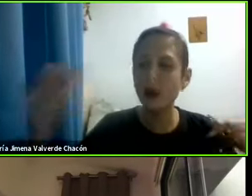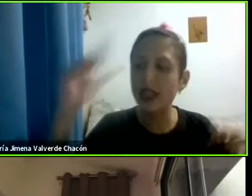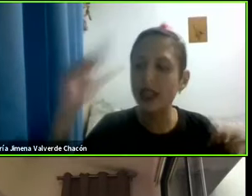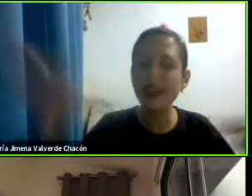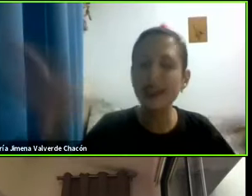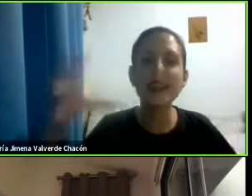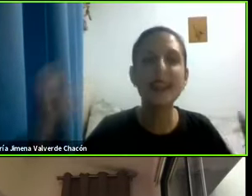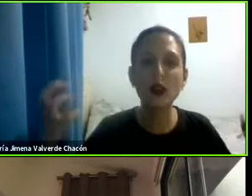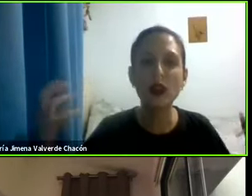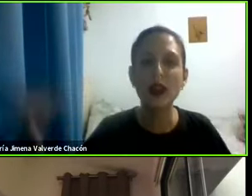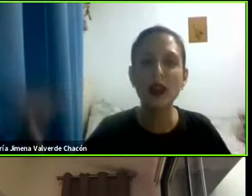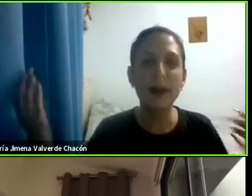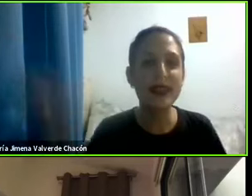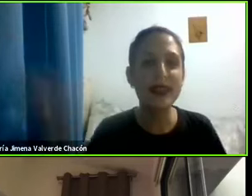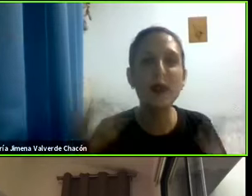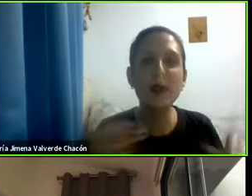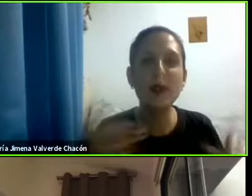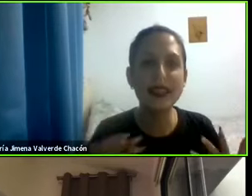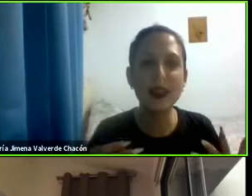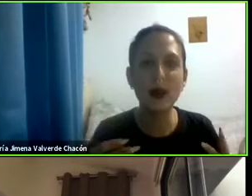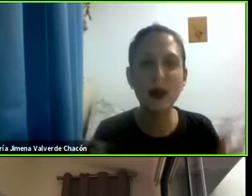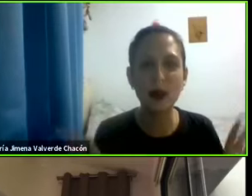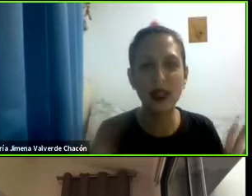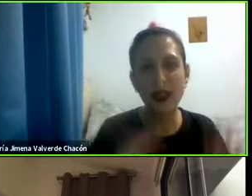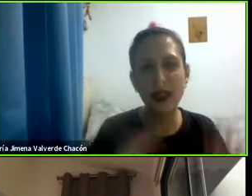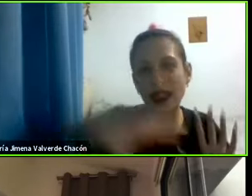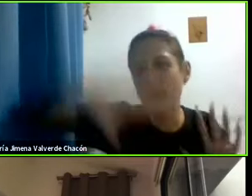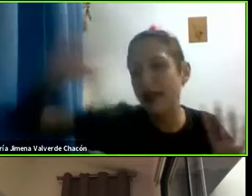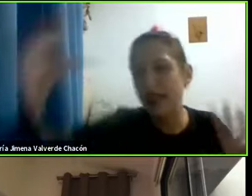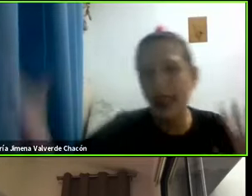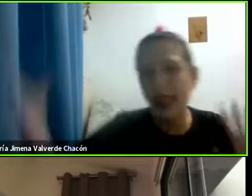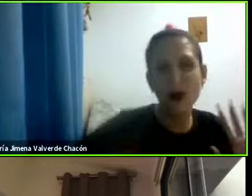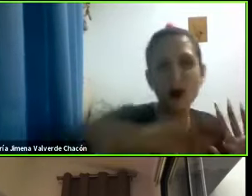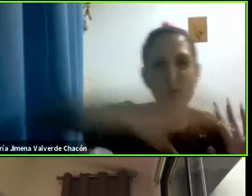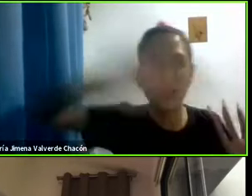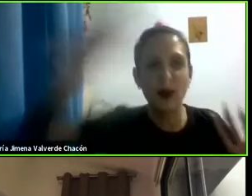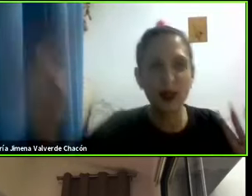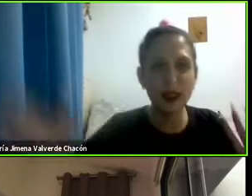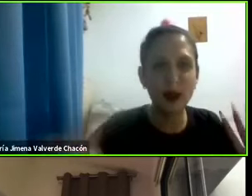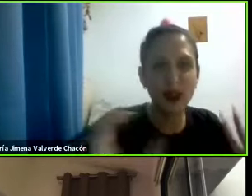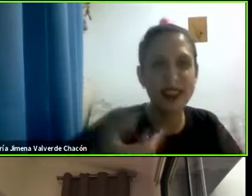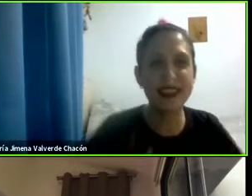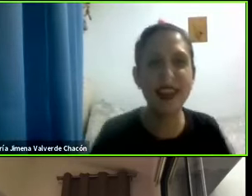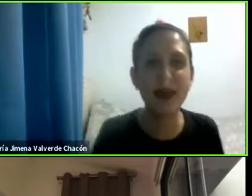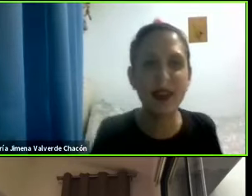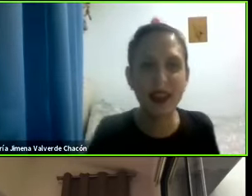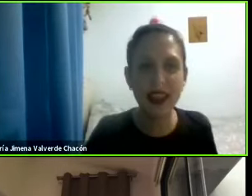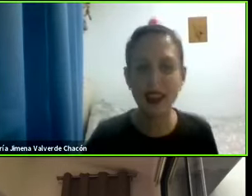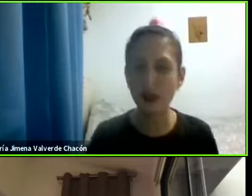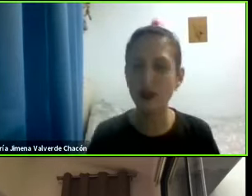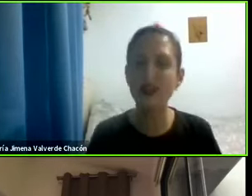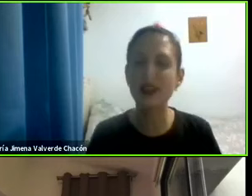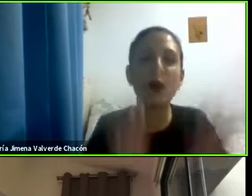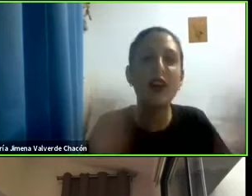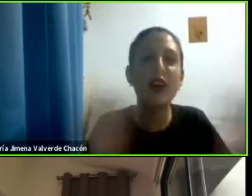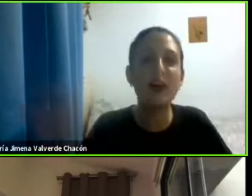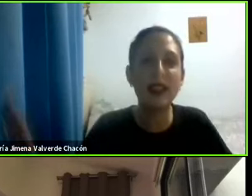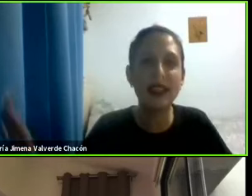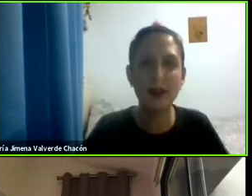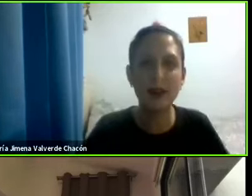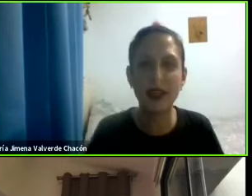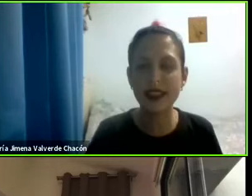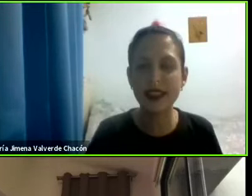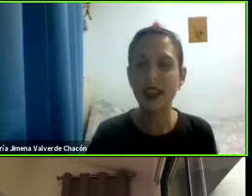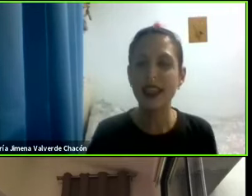detonantes distintos pasan muy parecidos cuando creo que el capitalismo como que aborda todo el sistema de verdad y entonces empuja a